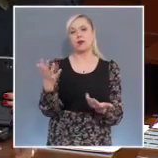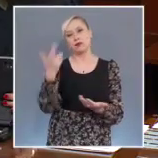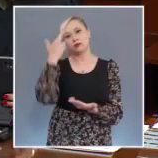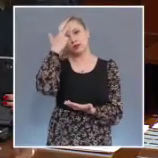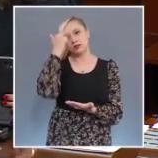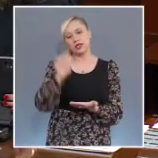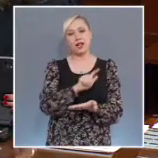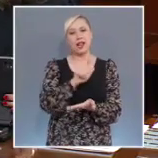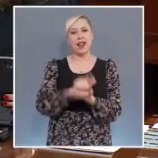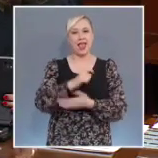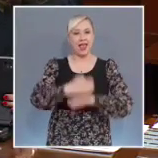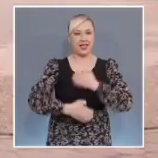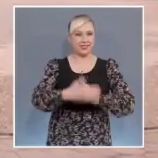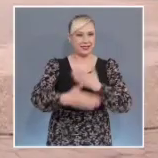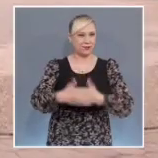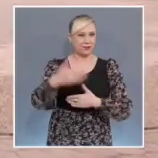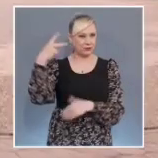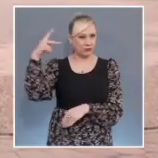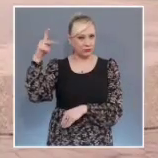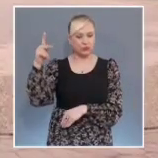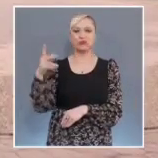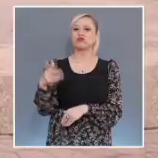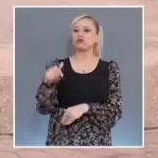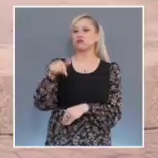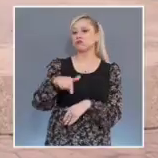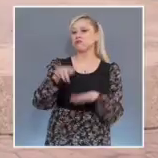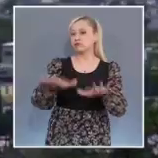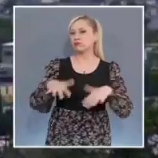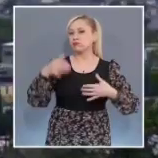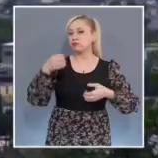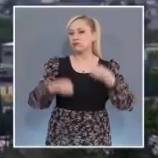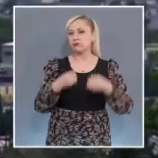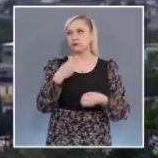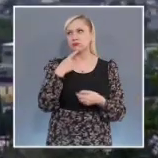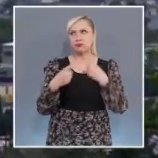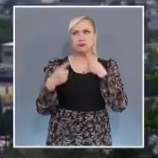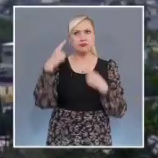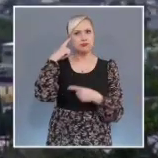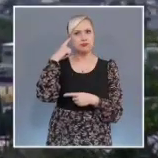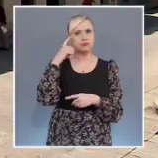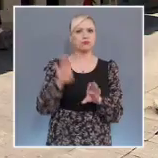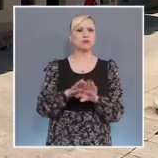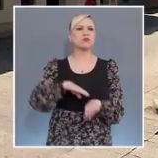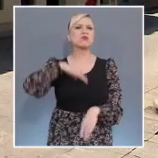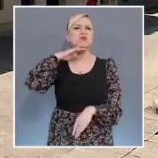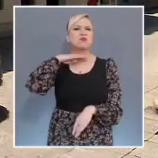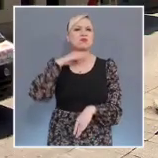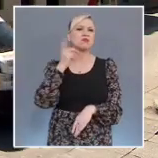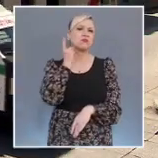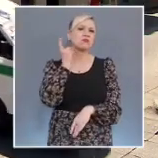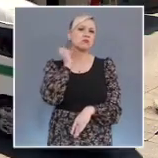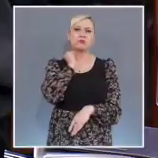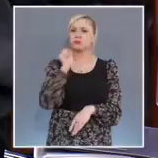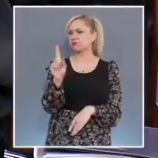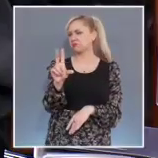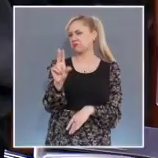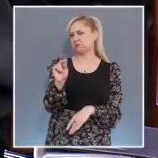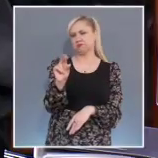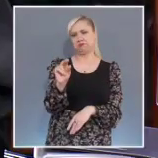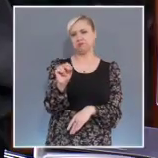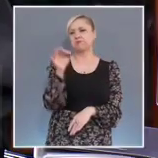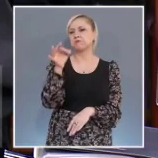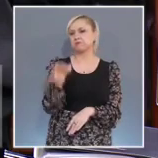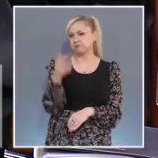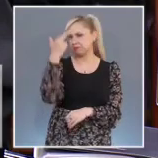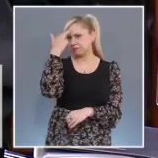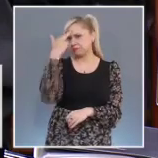ese estado, el Pleno determinó que no hubo omisión legislativa para establecer diversas figuras delictivas en la norma. No existe